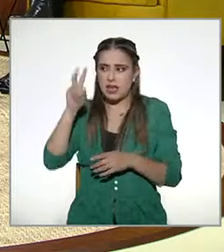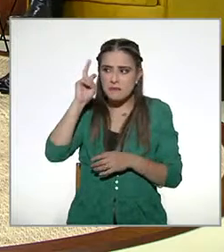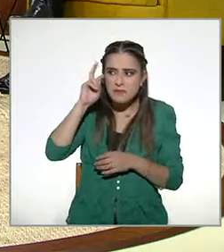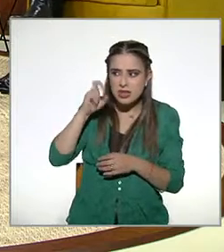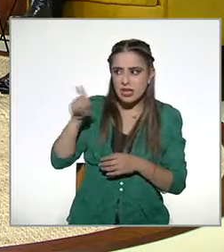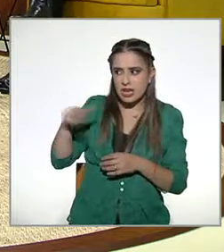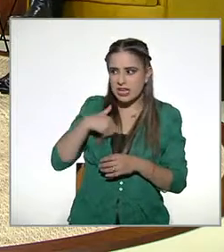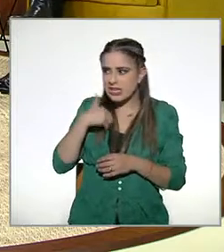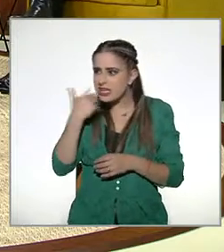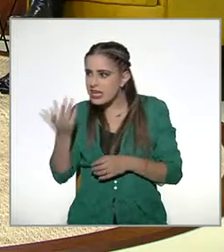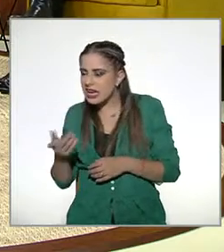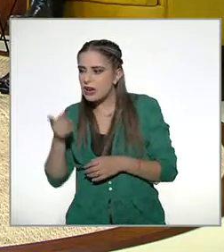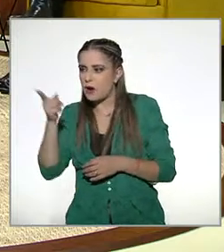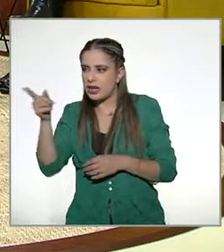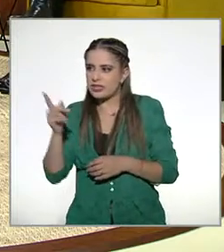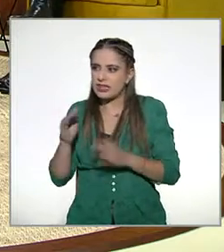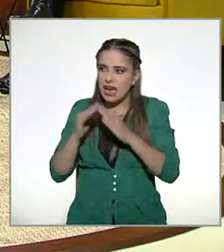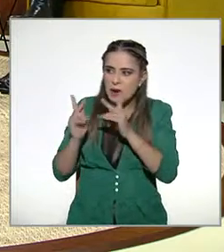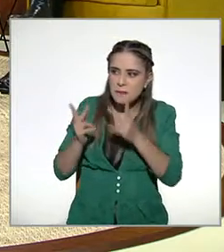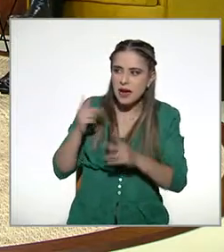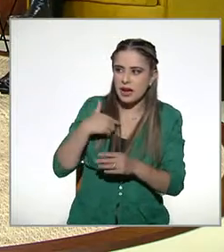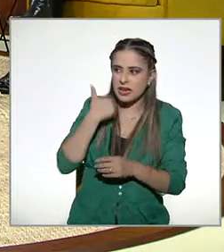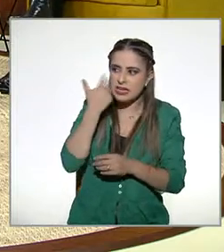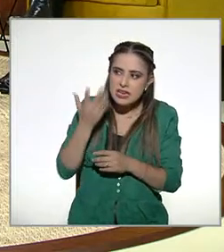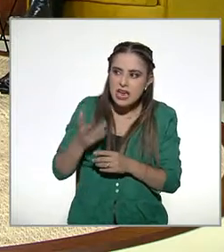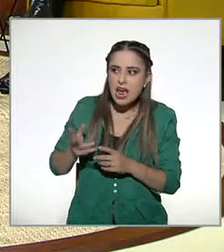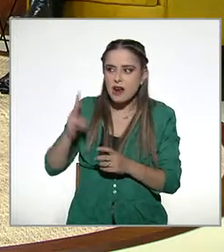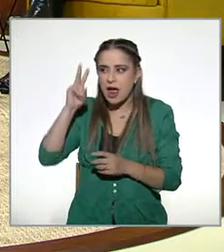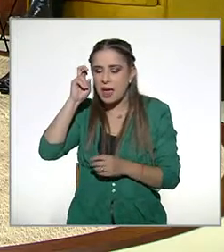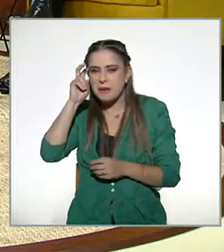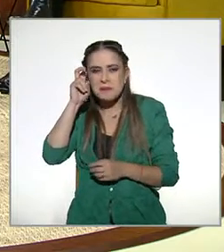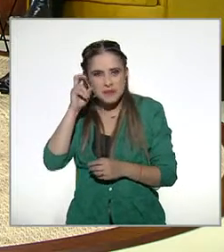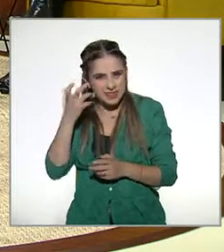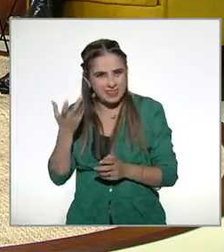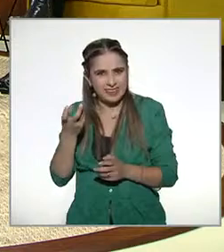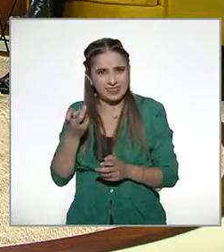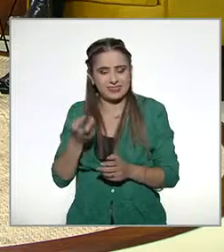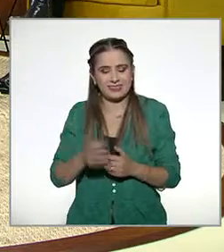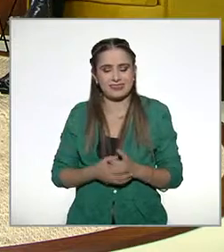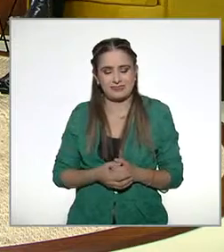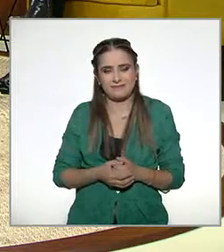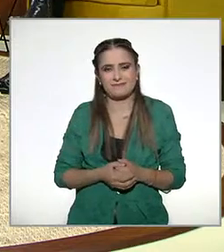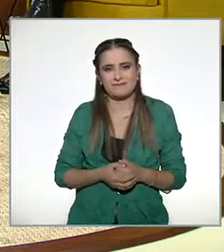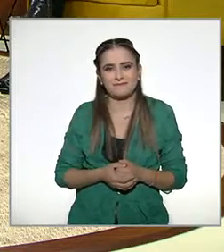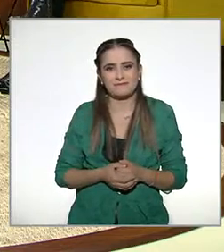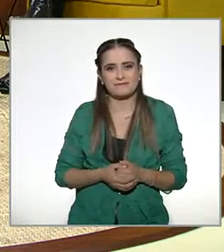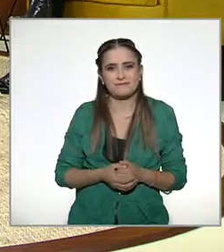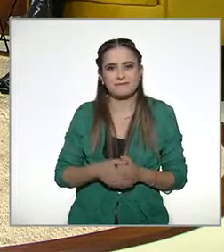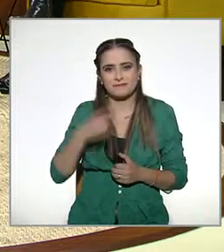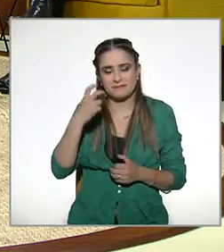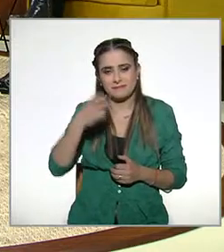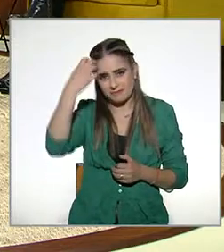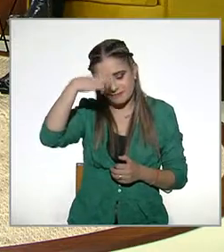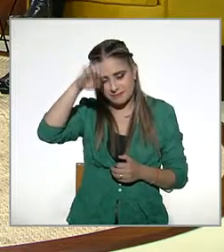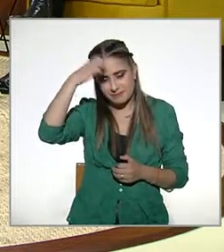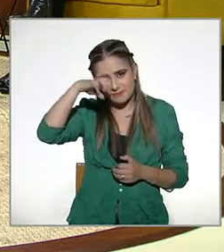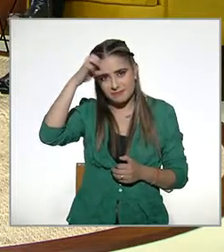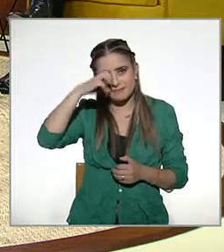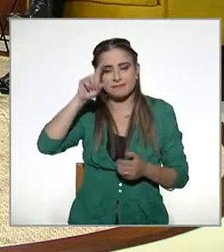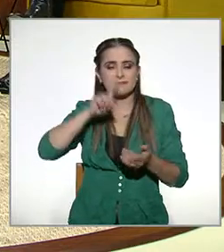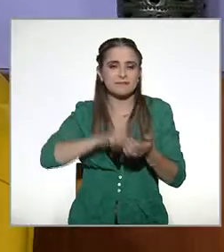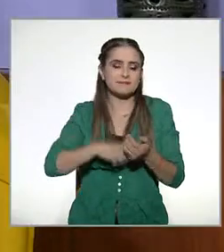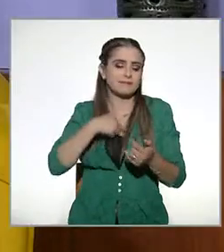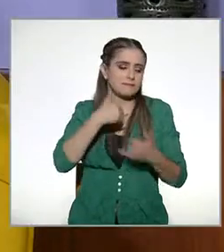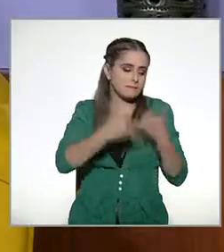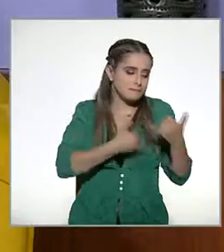hermoso es cuando puede llegar uno a poder desear con el otro o sea la experiencia compartida del juego